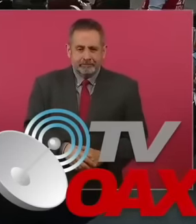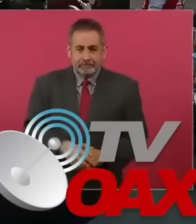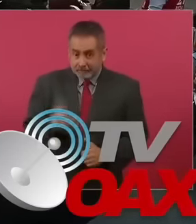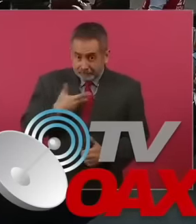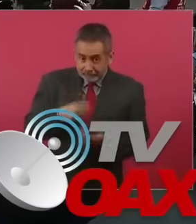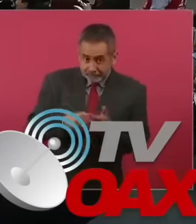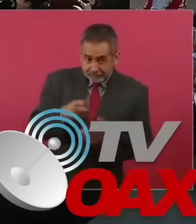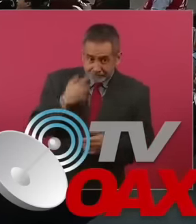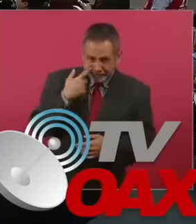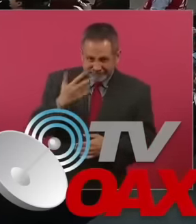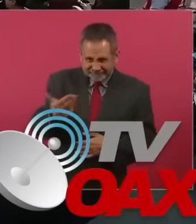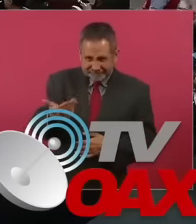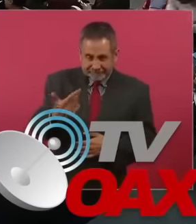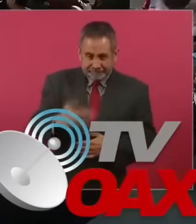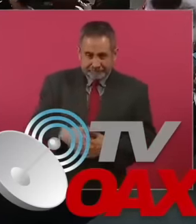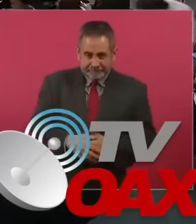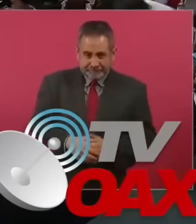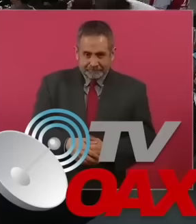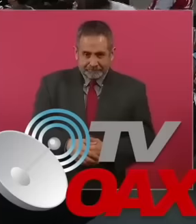¿Tienes uno? A ver, pásalo.